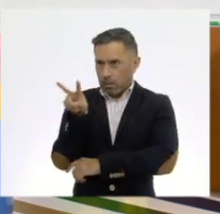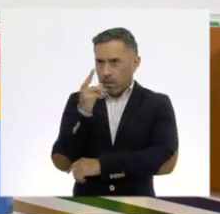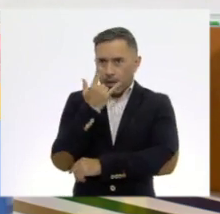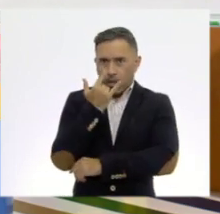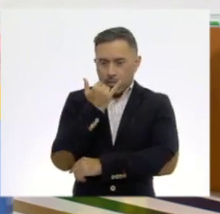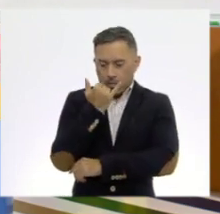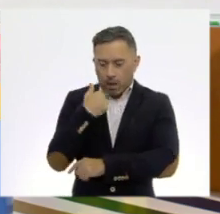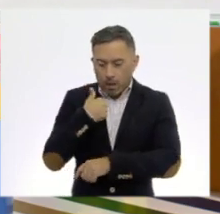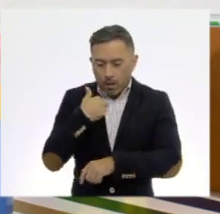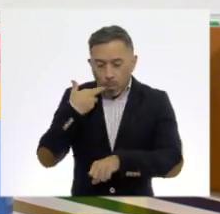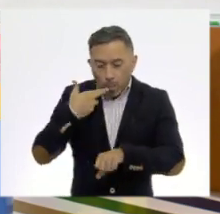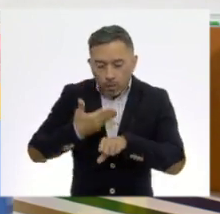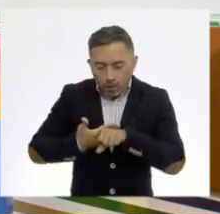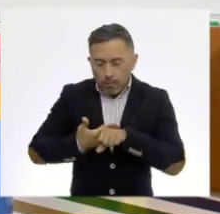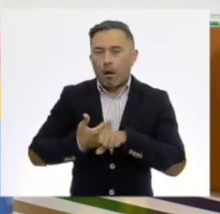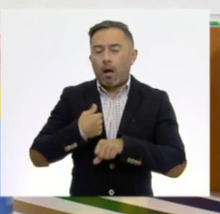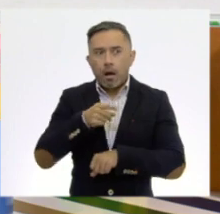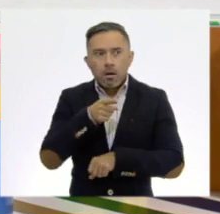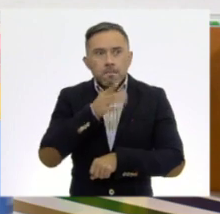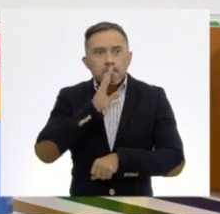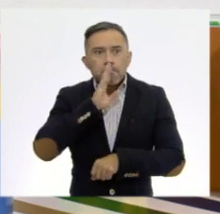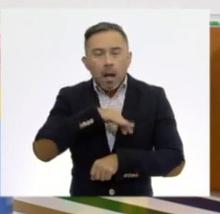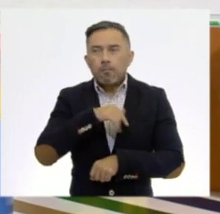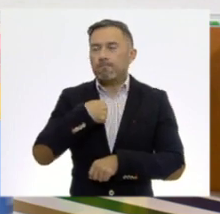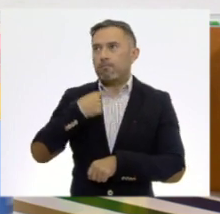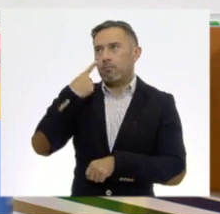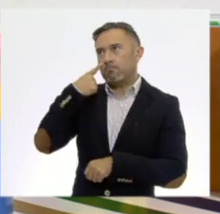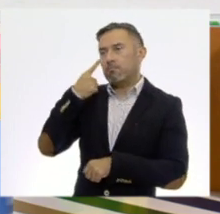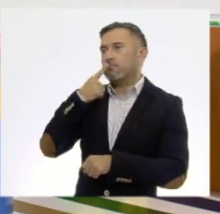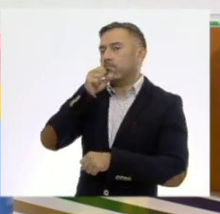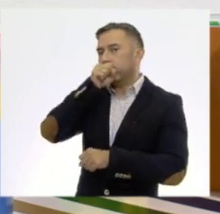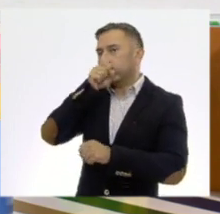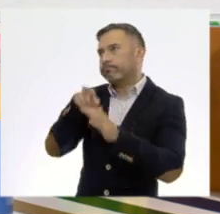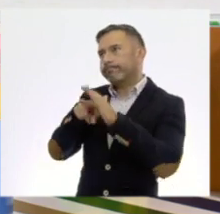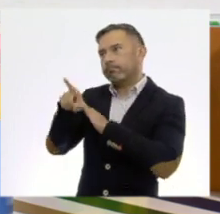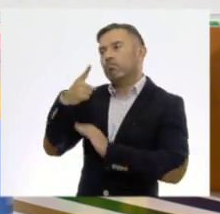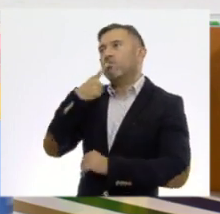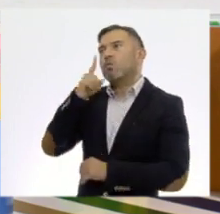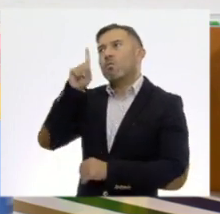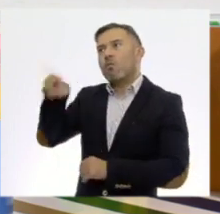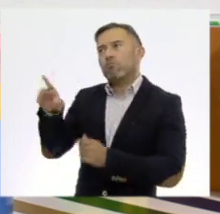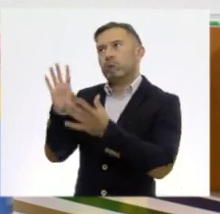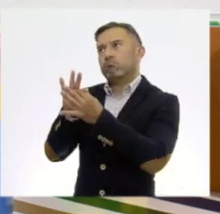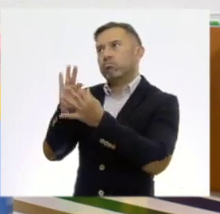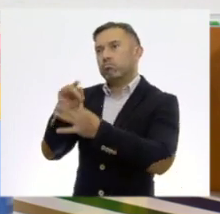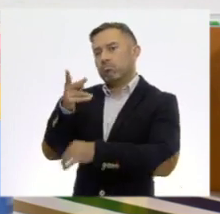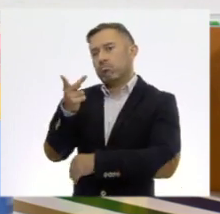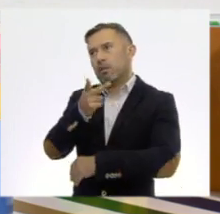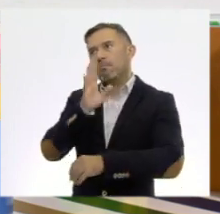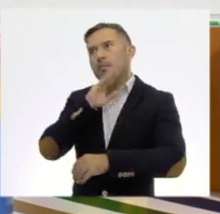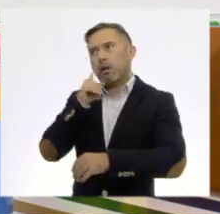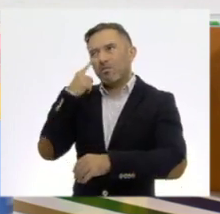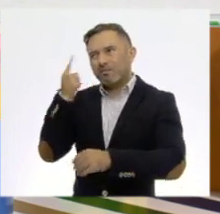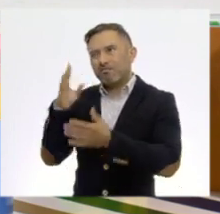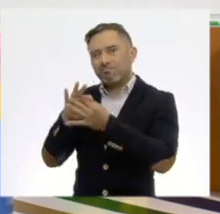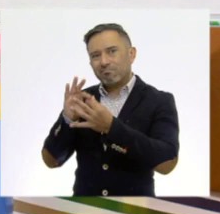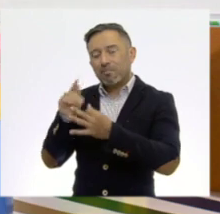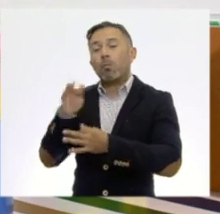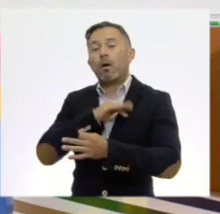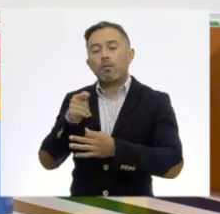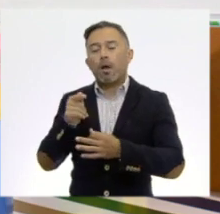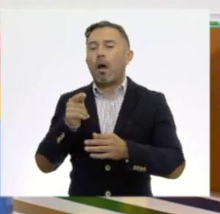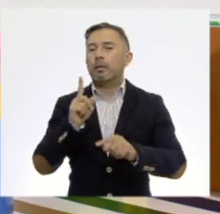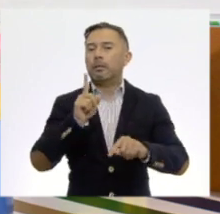situación es denunciarla, hablar de ella, para que entonces hagamos todo lo posible para ayudar a las personas involucradas y que